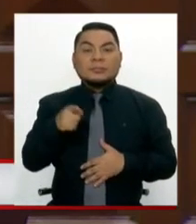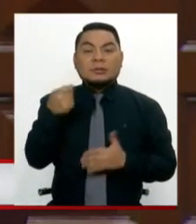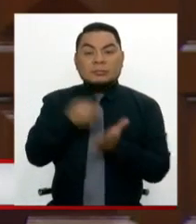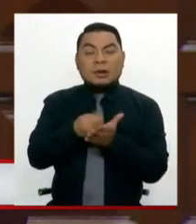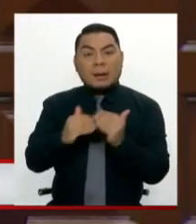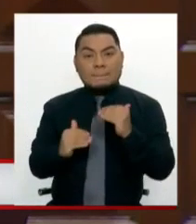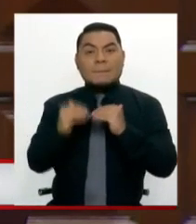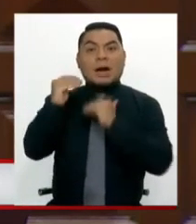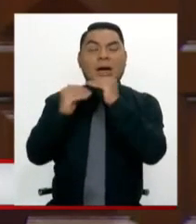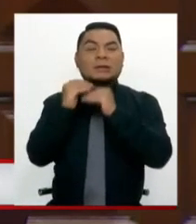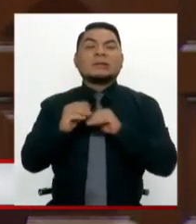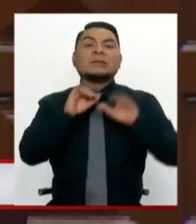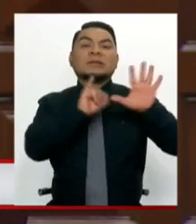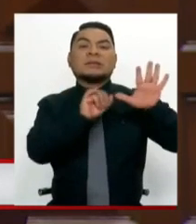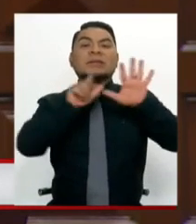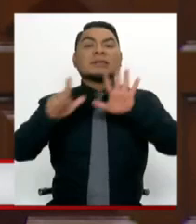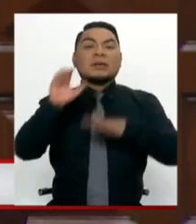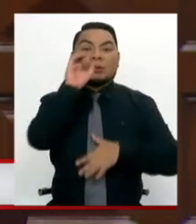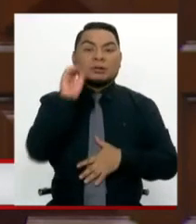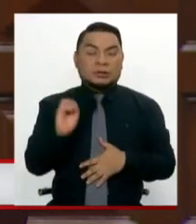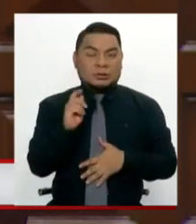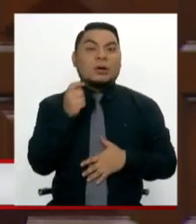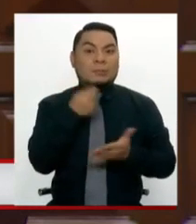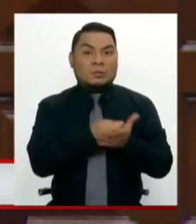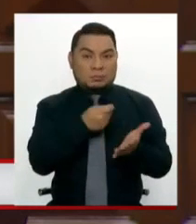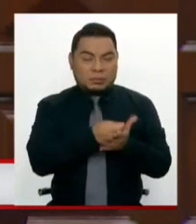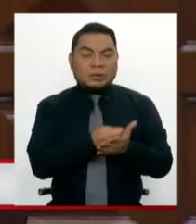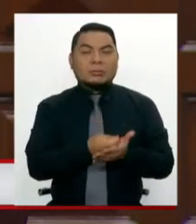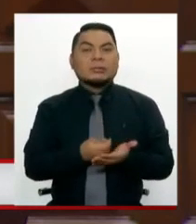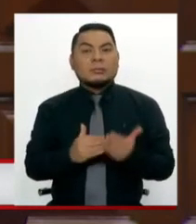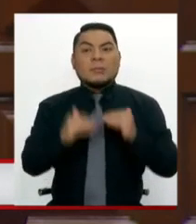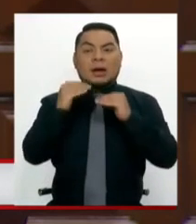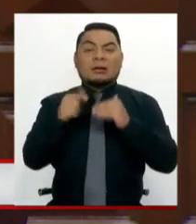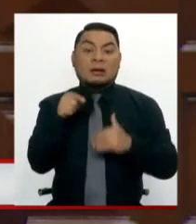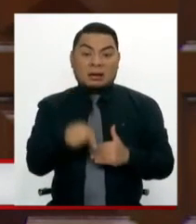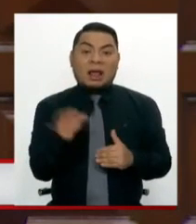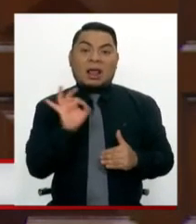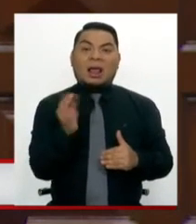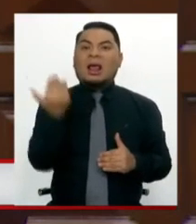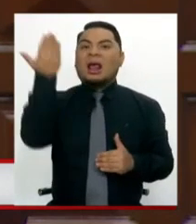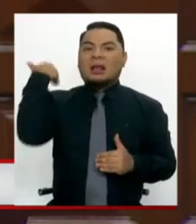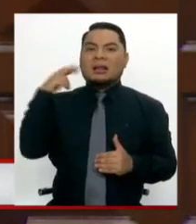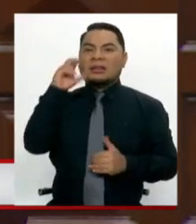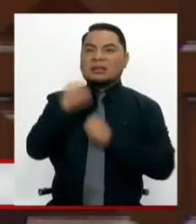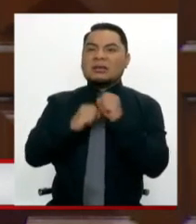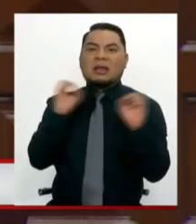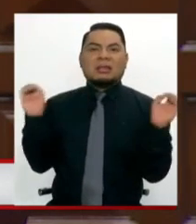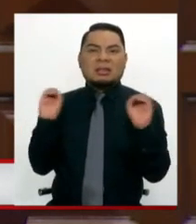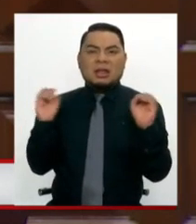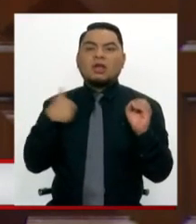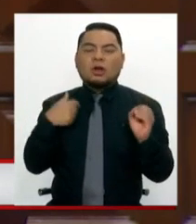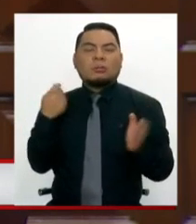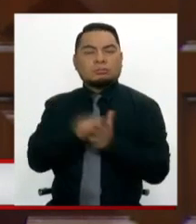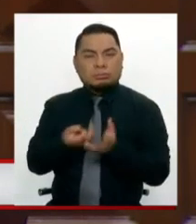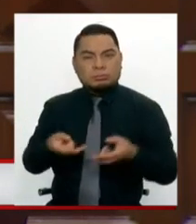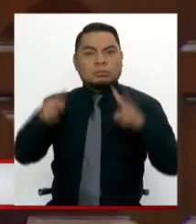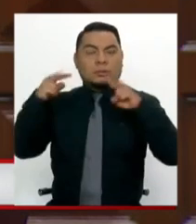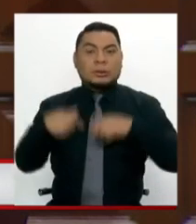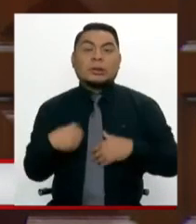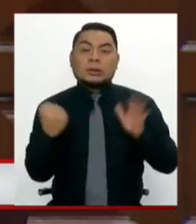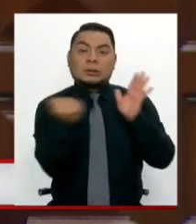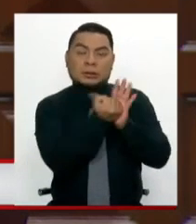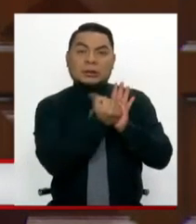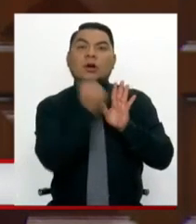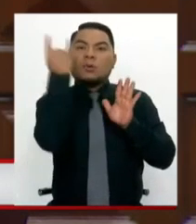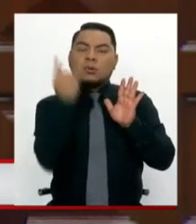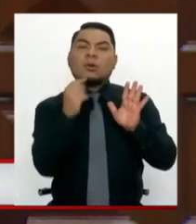aumento del 67% del presupuesto que no se había dado en más de 30 años. Con el decreto de urgencia